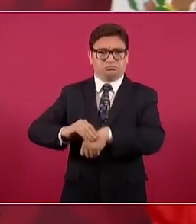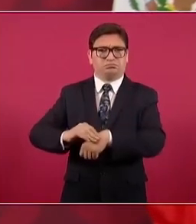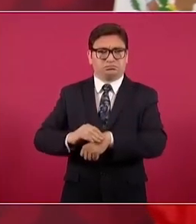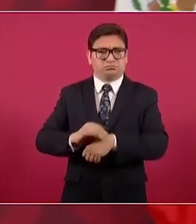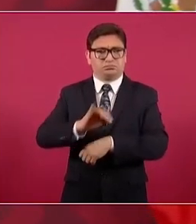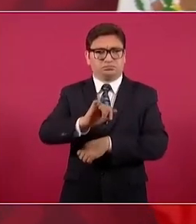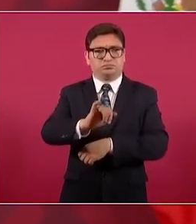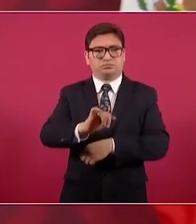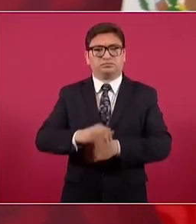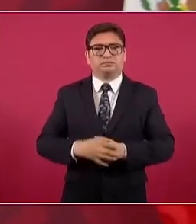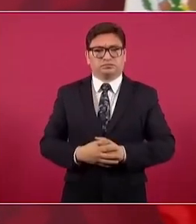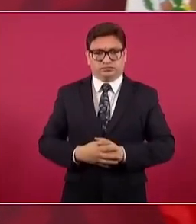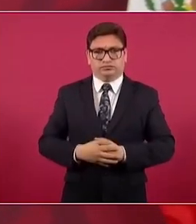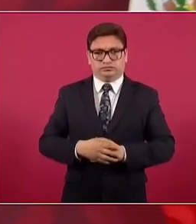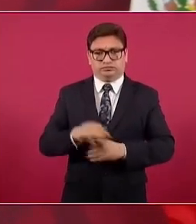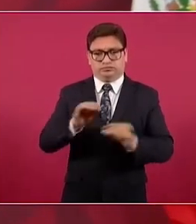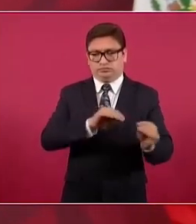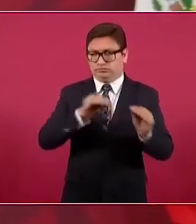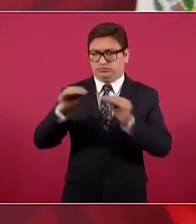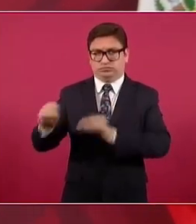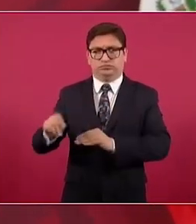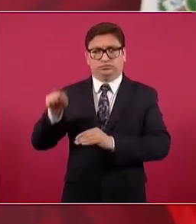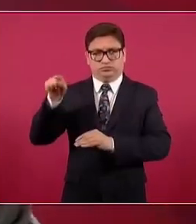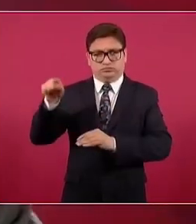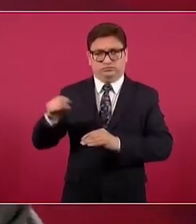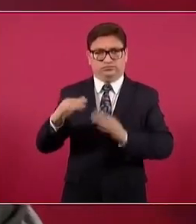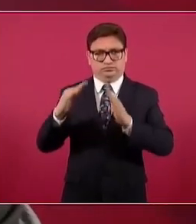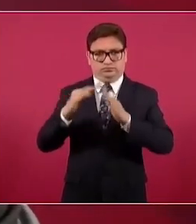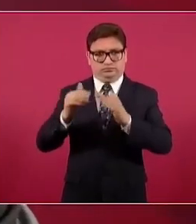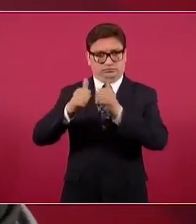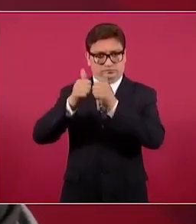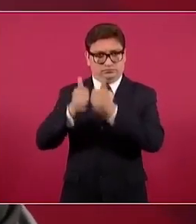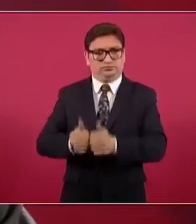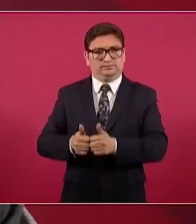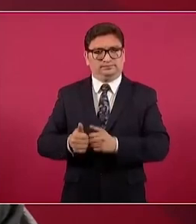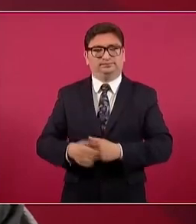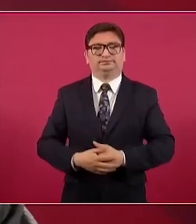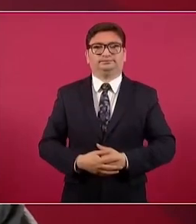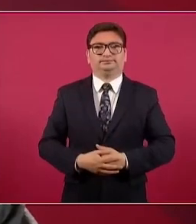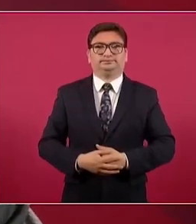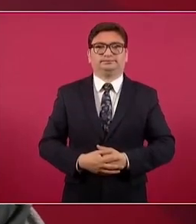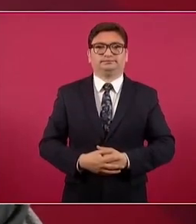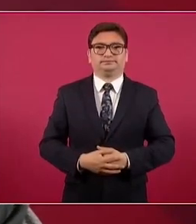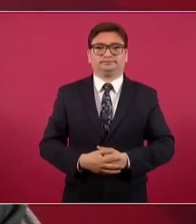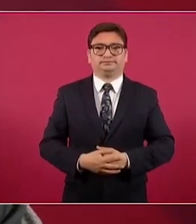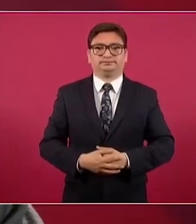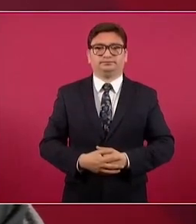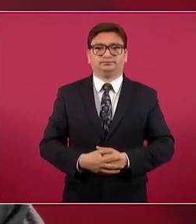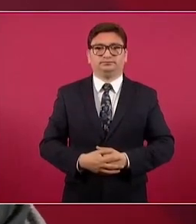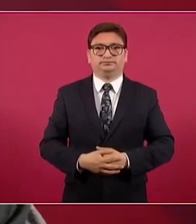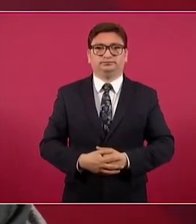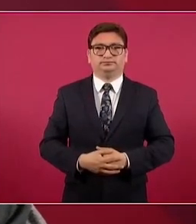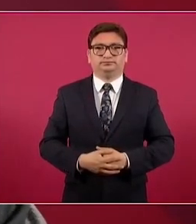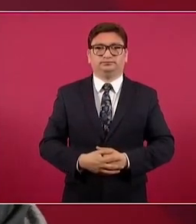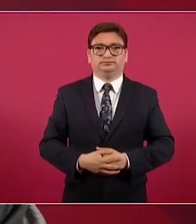que continúe el proceso en su casa. No significa